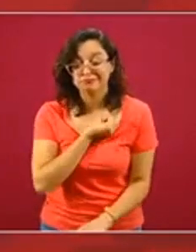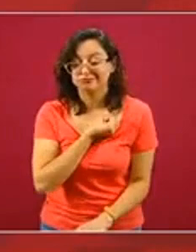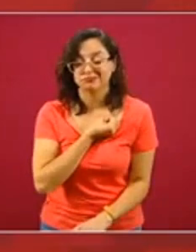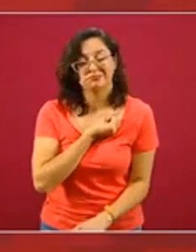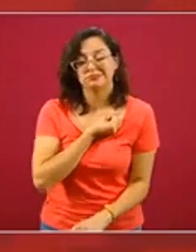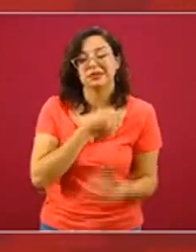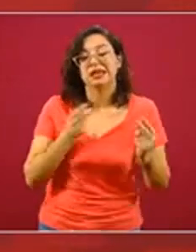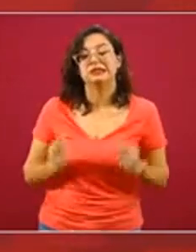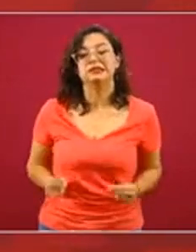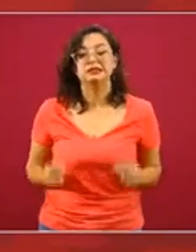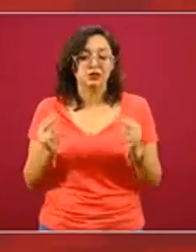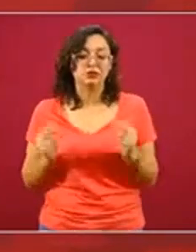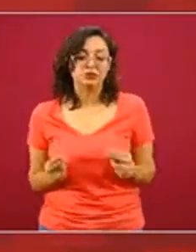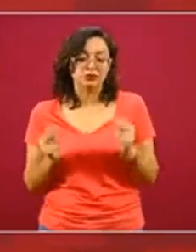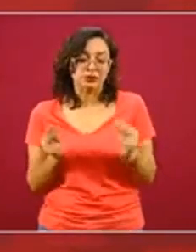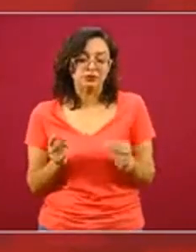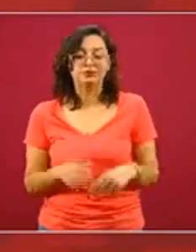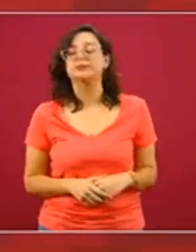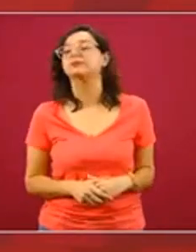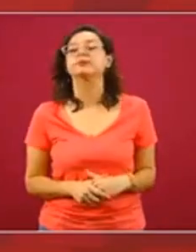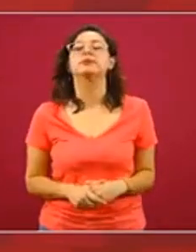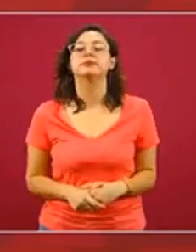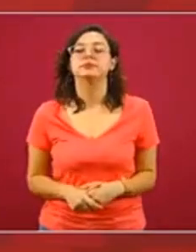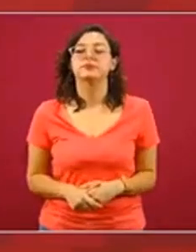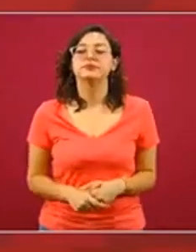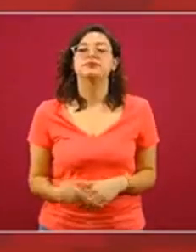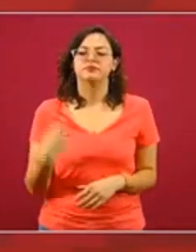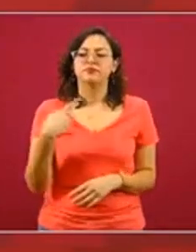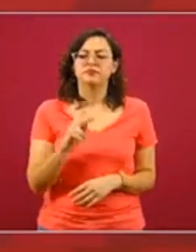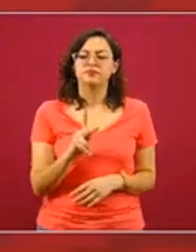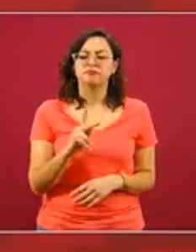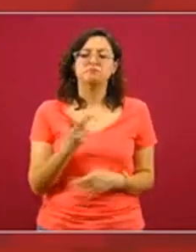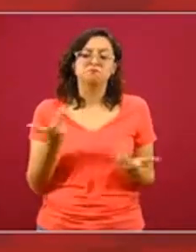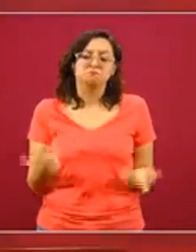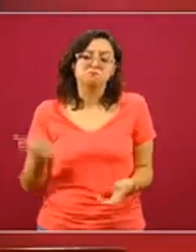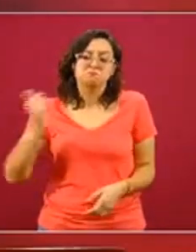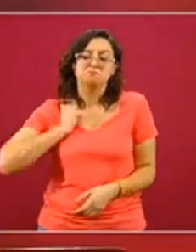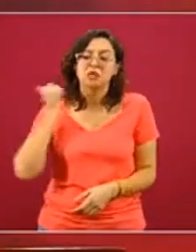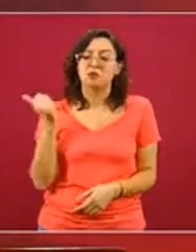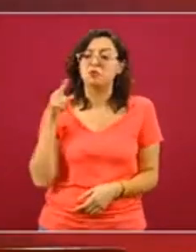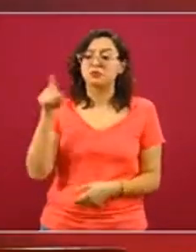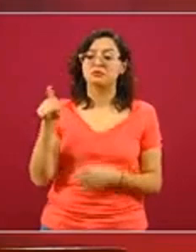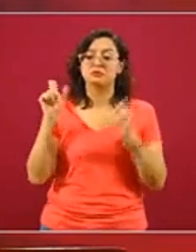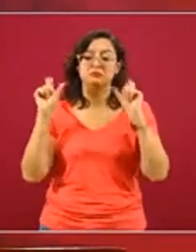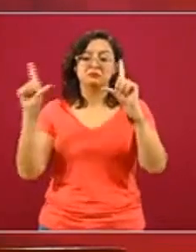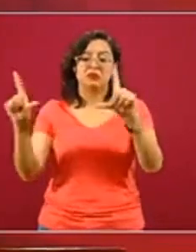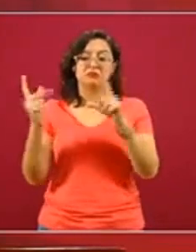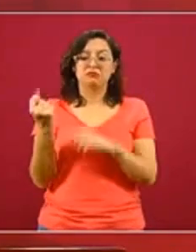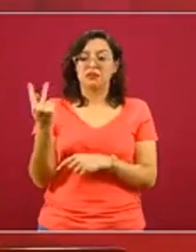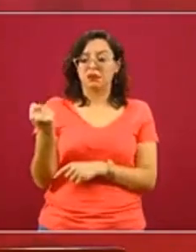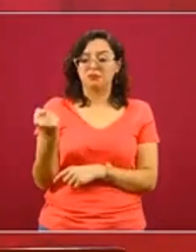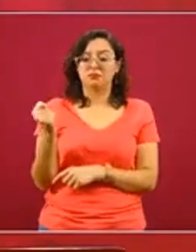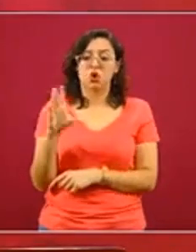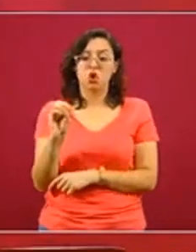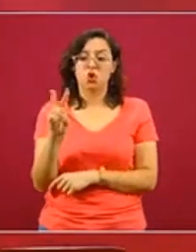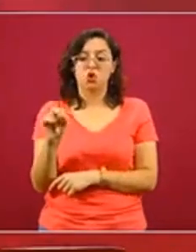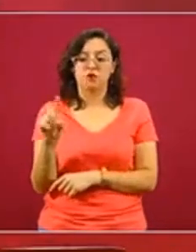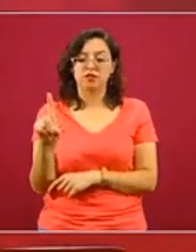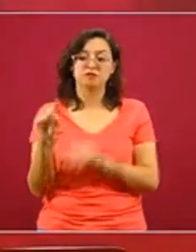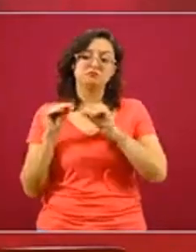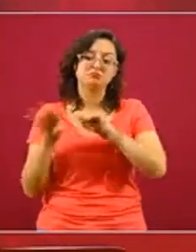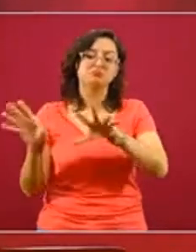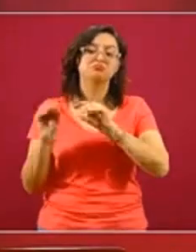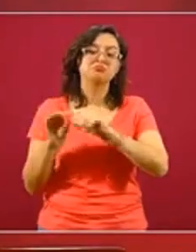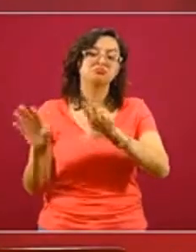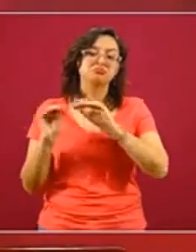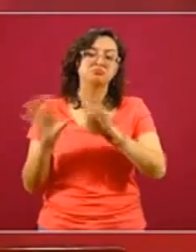atender a las personas. Pero se buscó también que transmitieran mensajes para COVID. Ese es lo que conozco, el resto